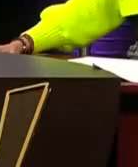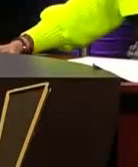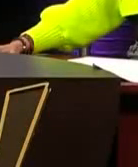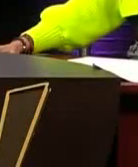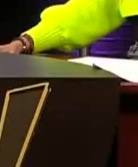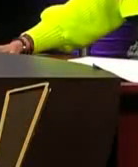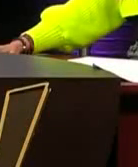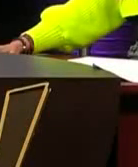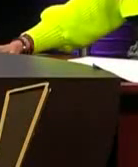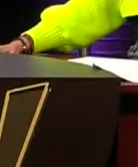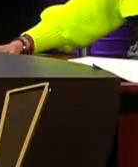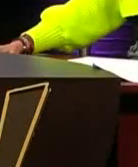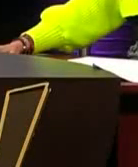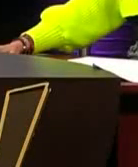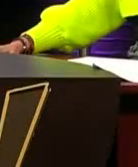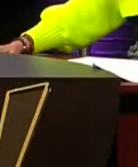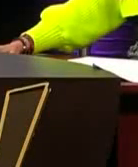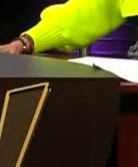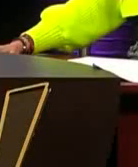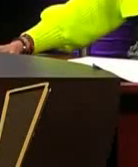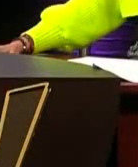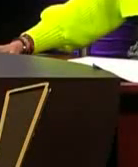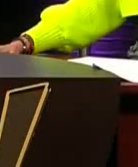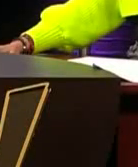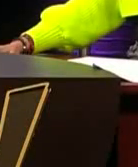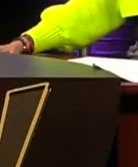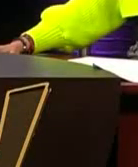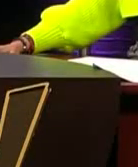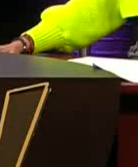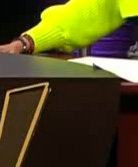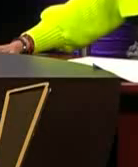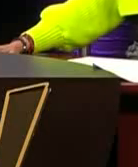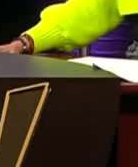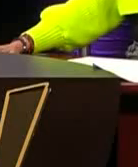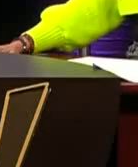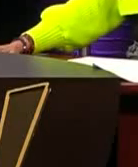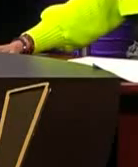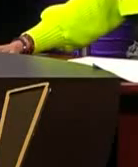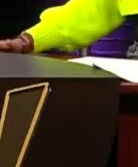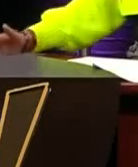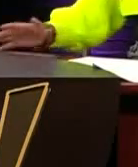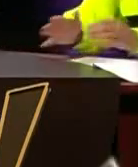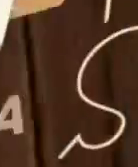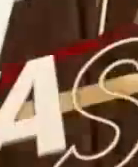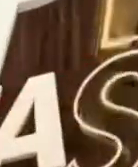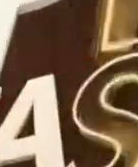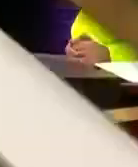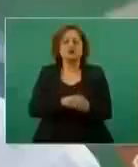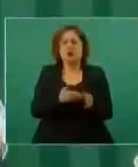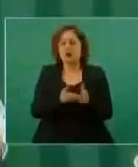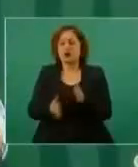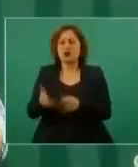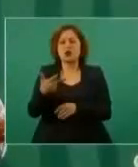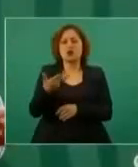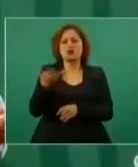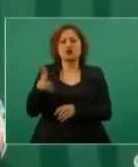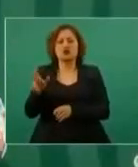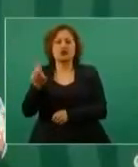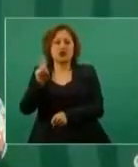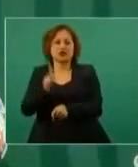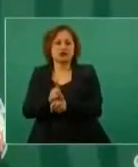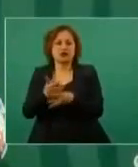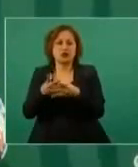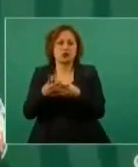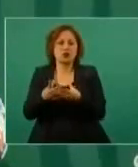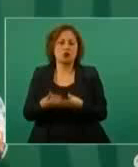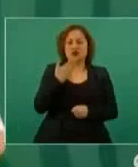ya está. Eso es vodka. ¿Por qué Gatell no trae esto? No bueno, sé. Pues será el sereno, pero nadie se